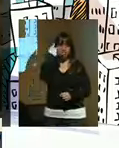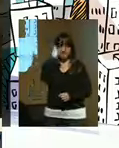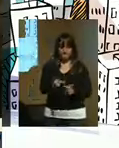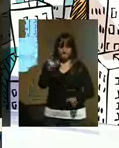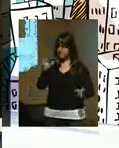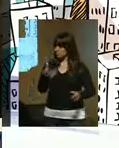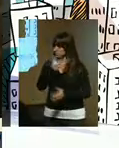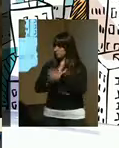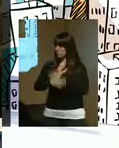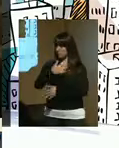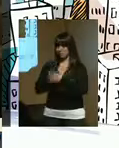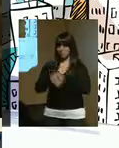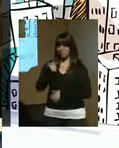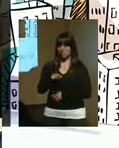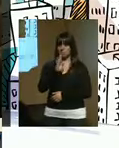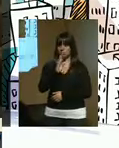Aires,